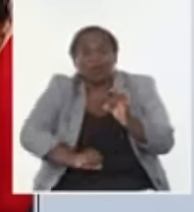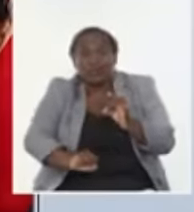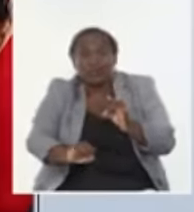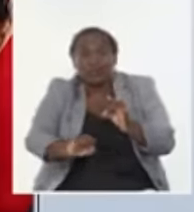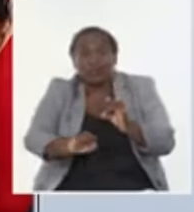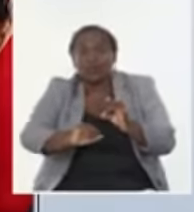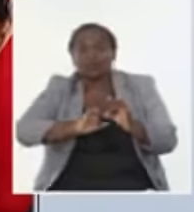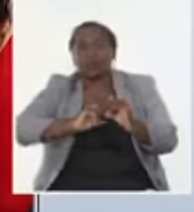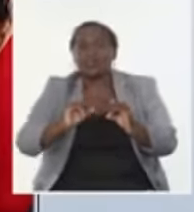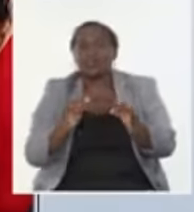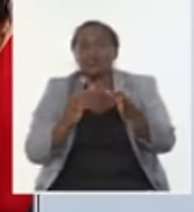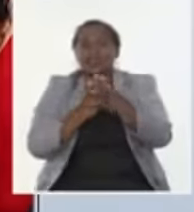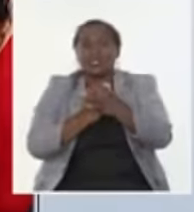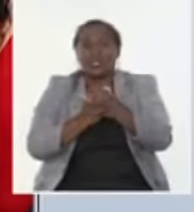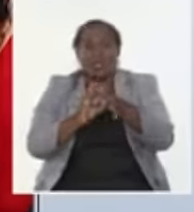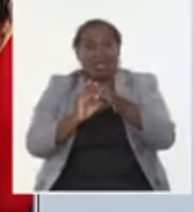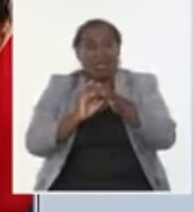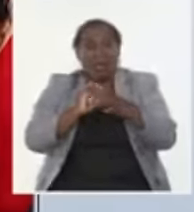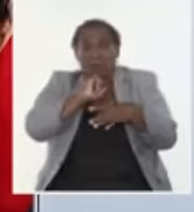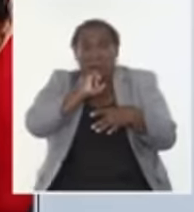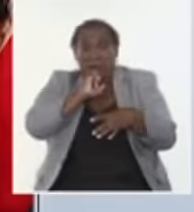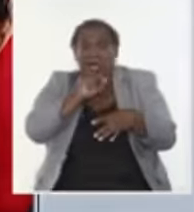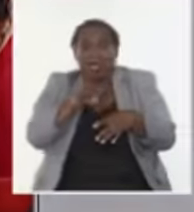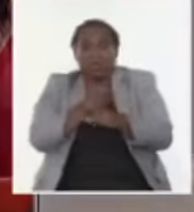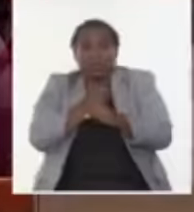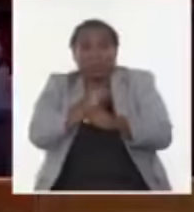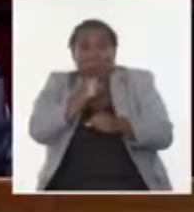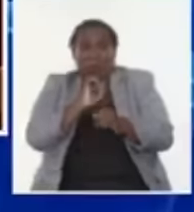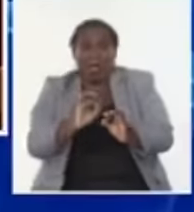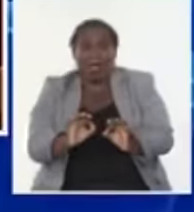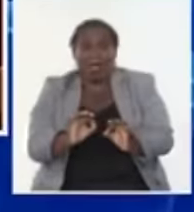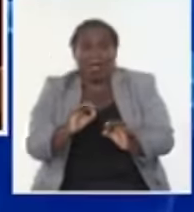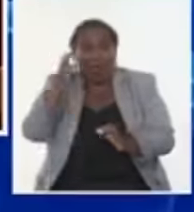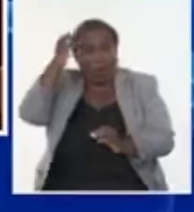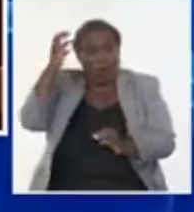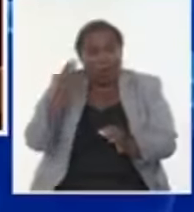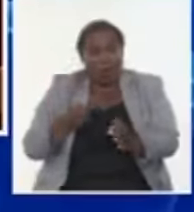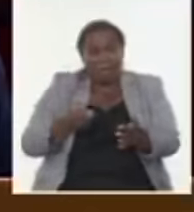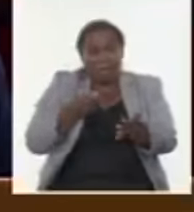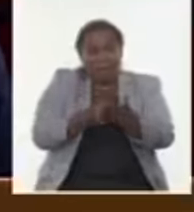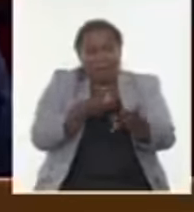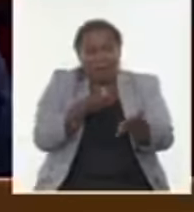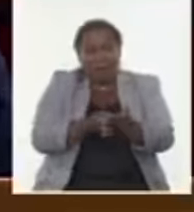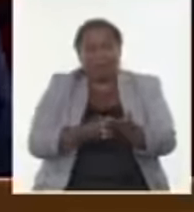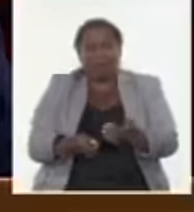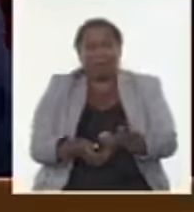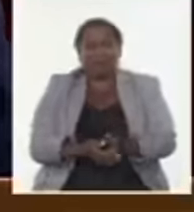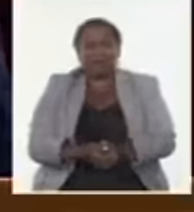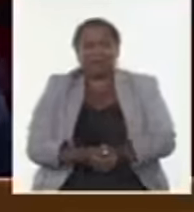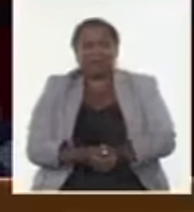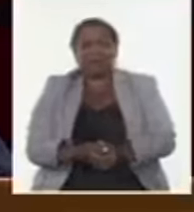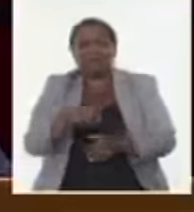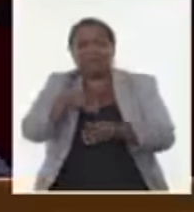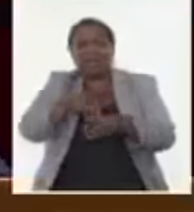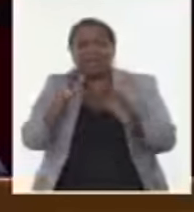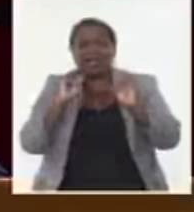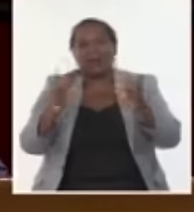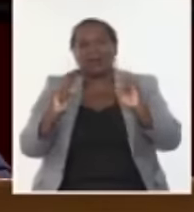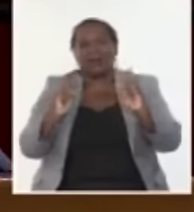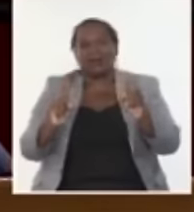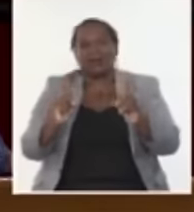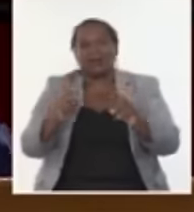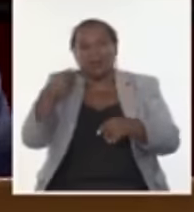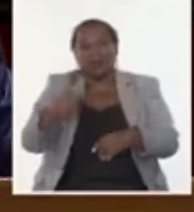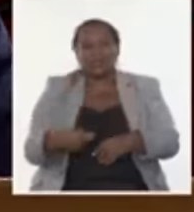con discapacidad severa por una madre es un trabajo. El gobierno paga por eso. Es parte de las políticas de justicia social